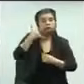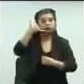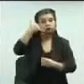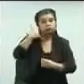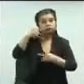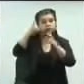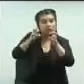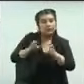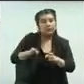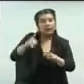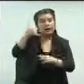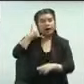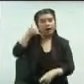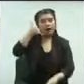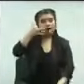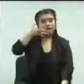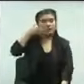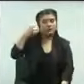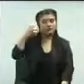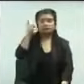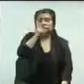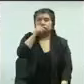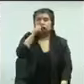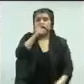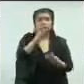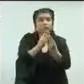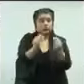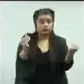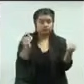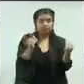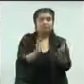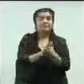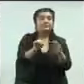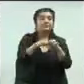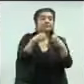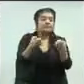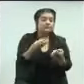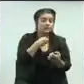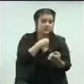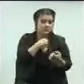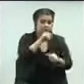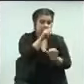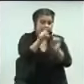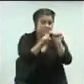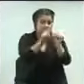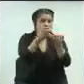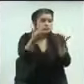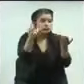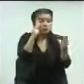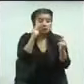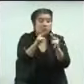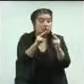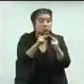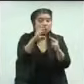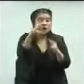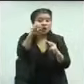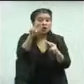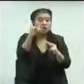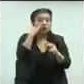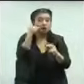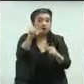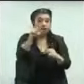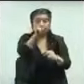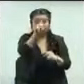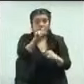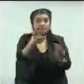llamando constantemente y no pasa nada. Yo le quisiera preguntar, porque no sé ni quién es el de Covial. ¿Quién es el de Covial?